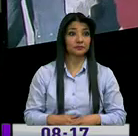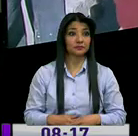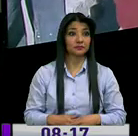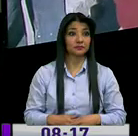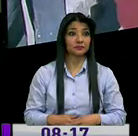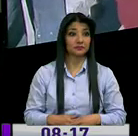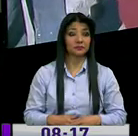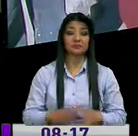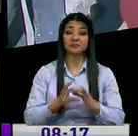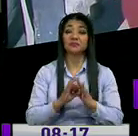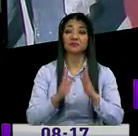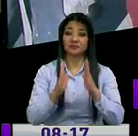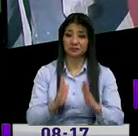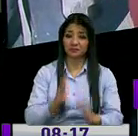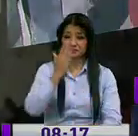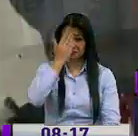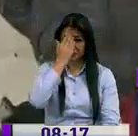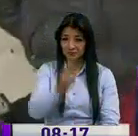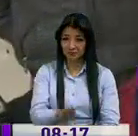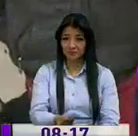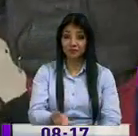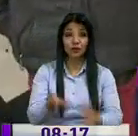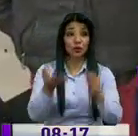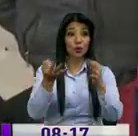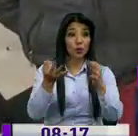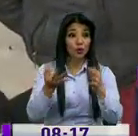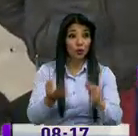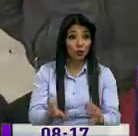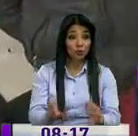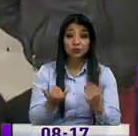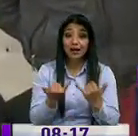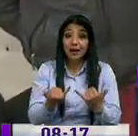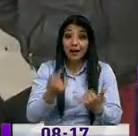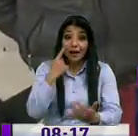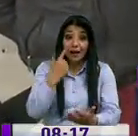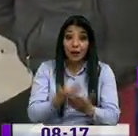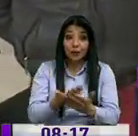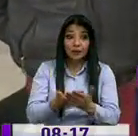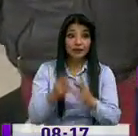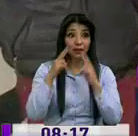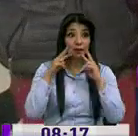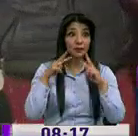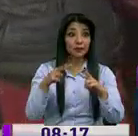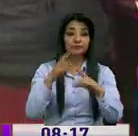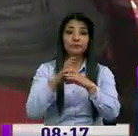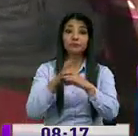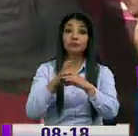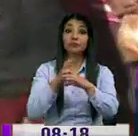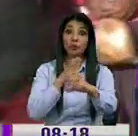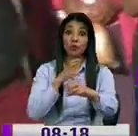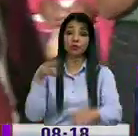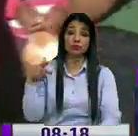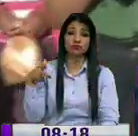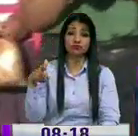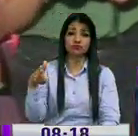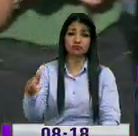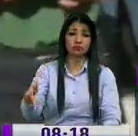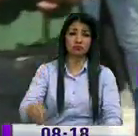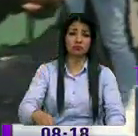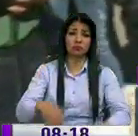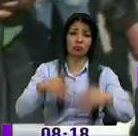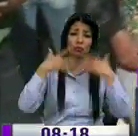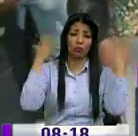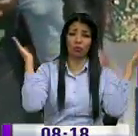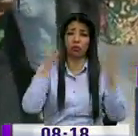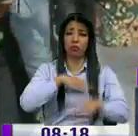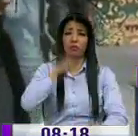Robert, amigos televidentes, buenos días. Ustedes pueden evidenciar en este preciso momento cómo se levanta el polvo en este sector de la